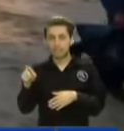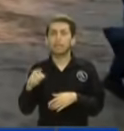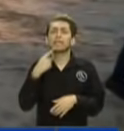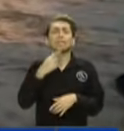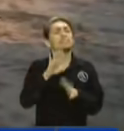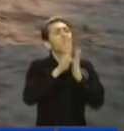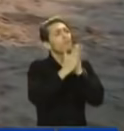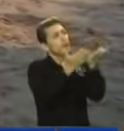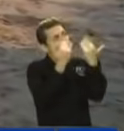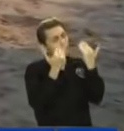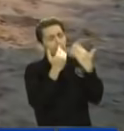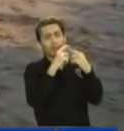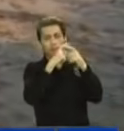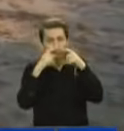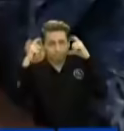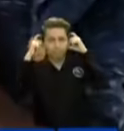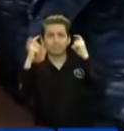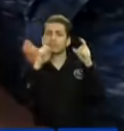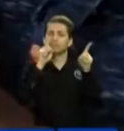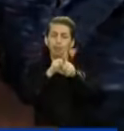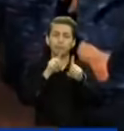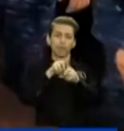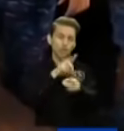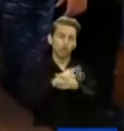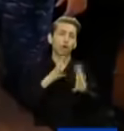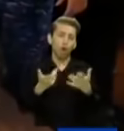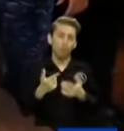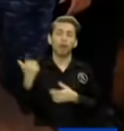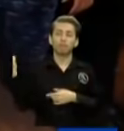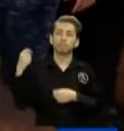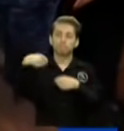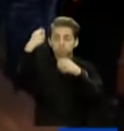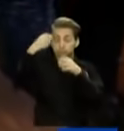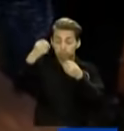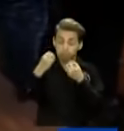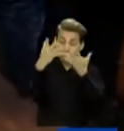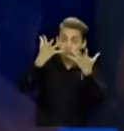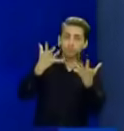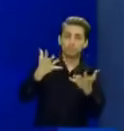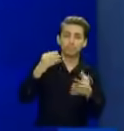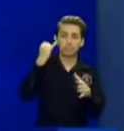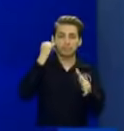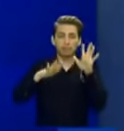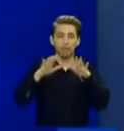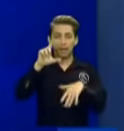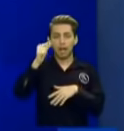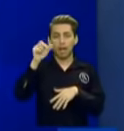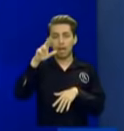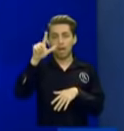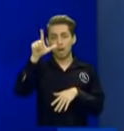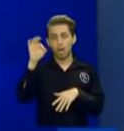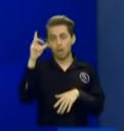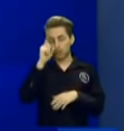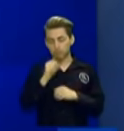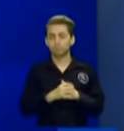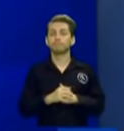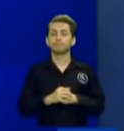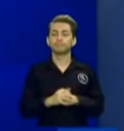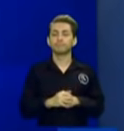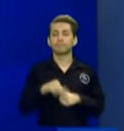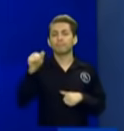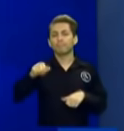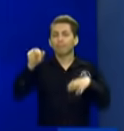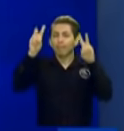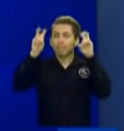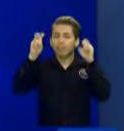e insumos médicos. Desde Izabal, reporta Carlos Cruz. Esto del COVID-19 tiene en